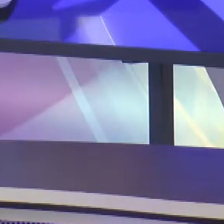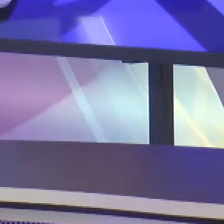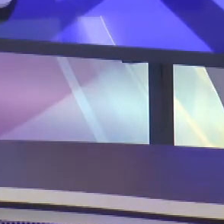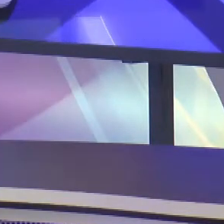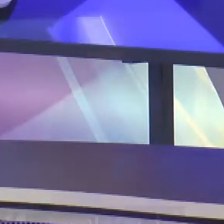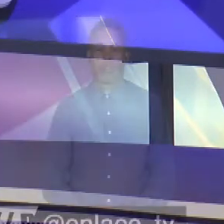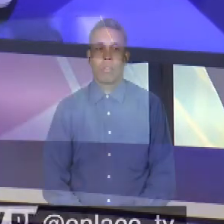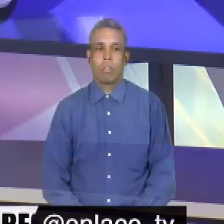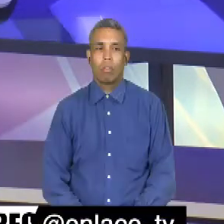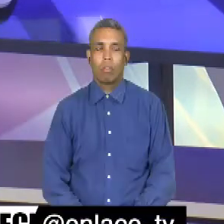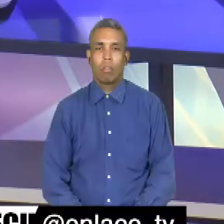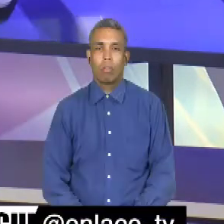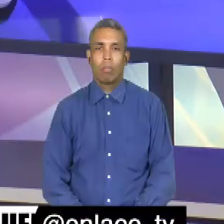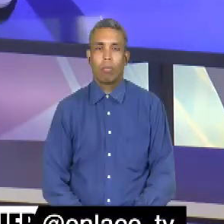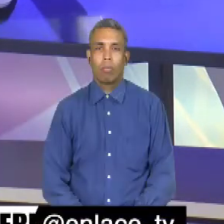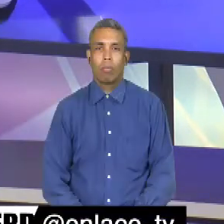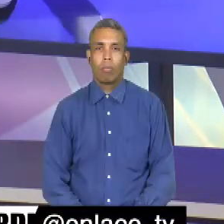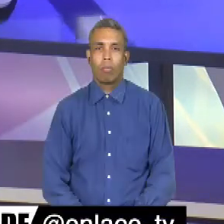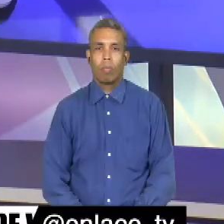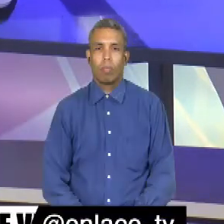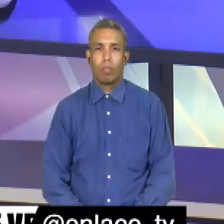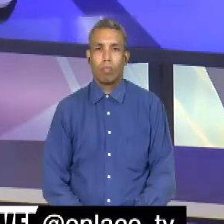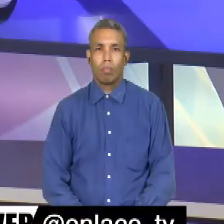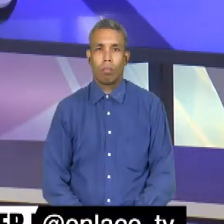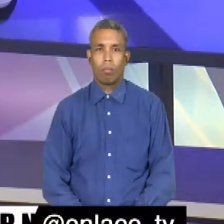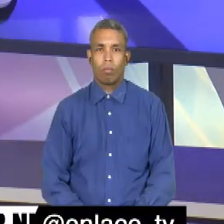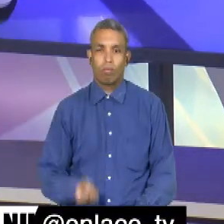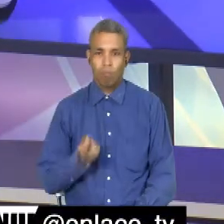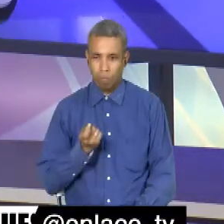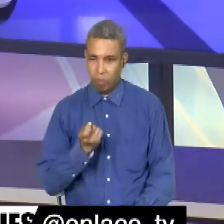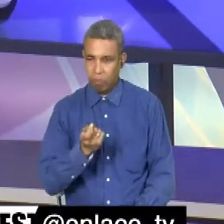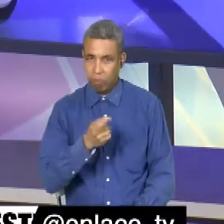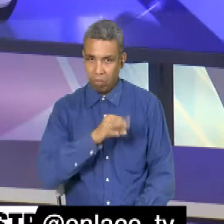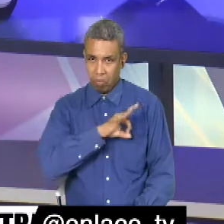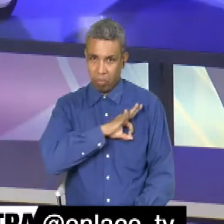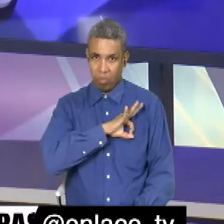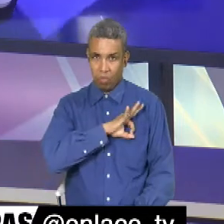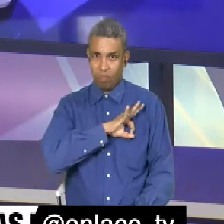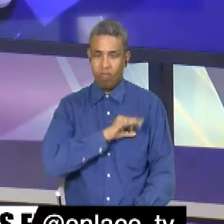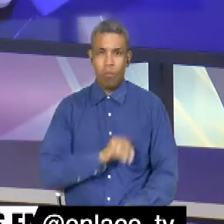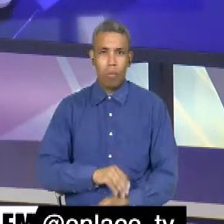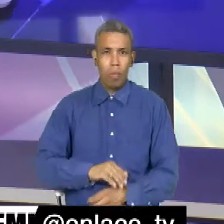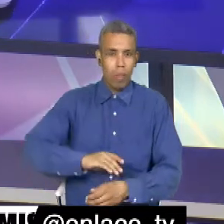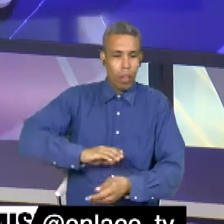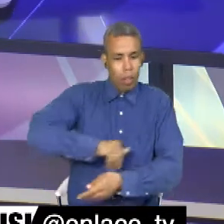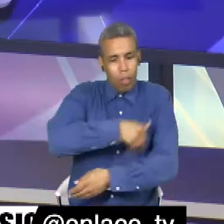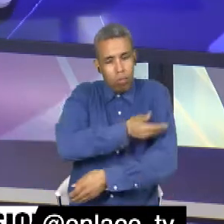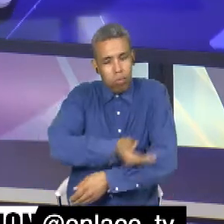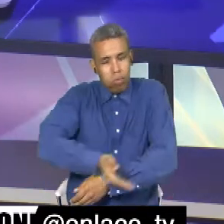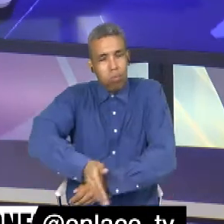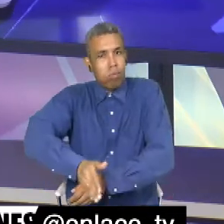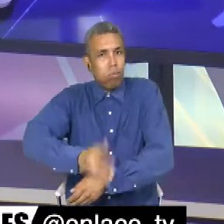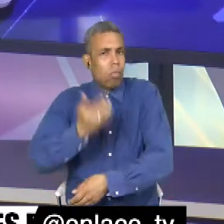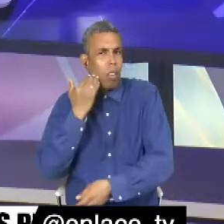Para este sábado se reviste el lanzamiento de la obra poética para reinventar los sueños de la escritora María Eugenia Campo.